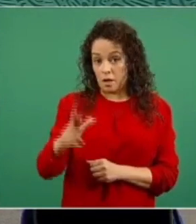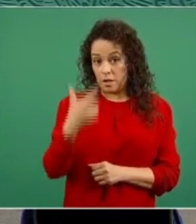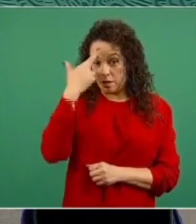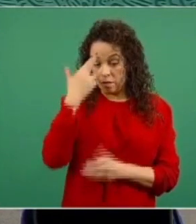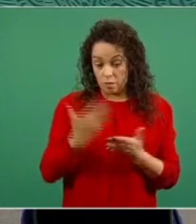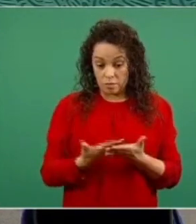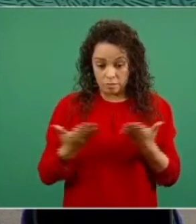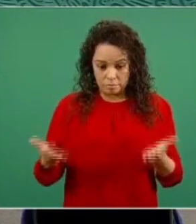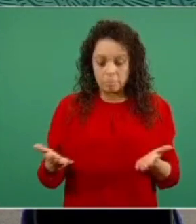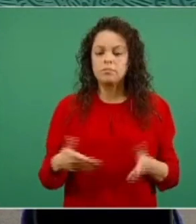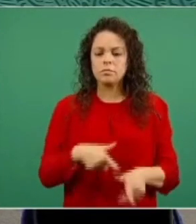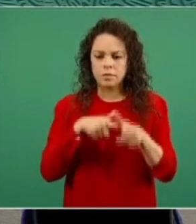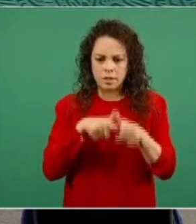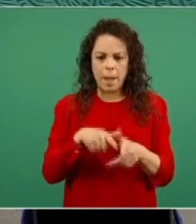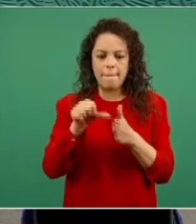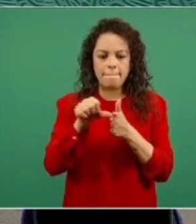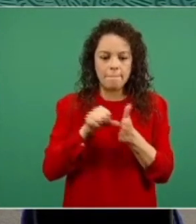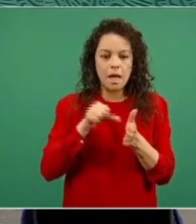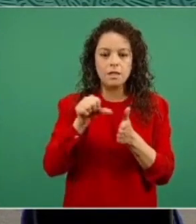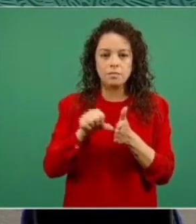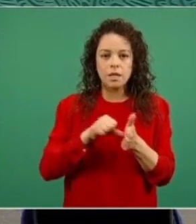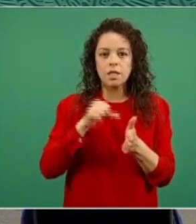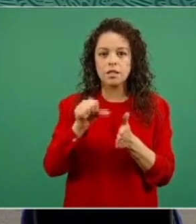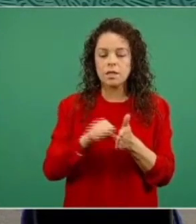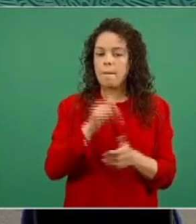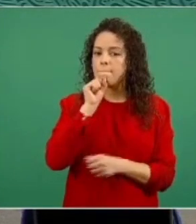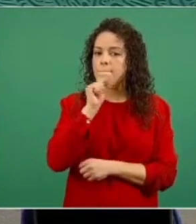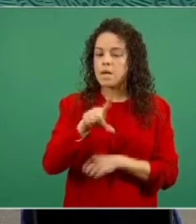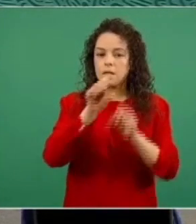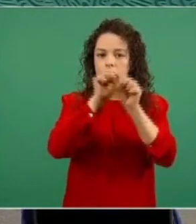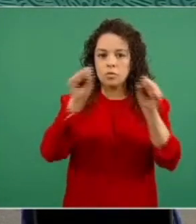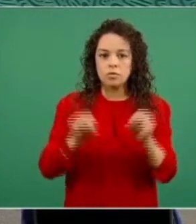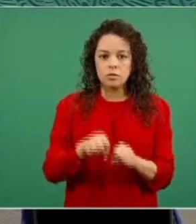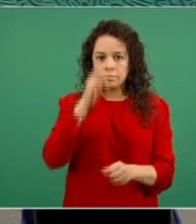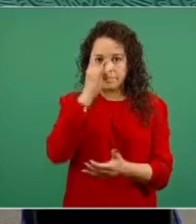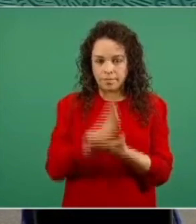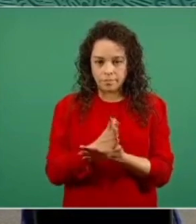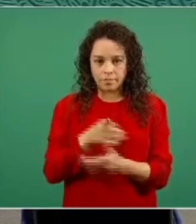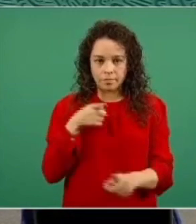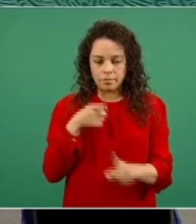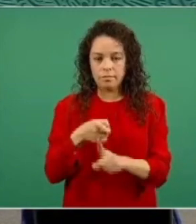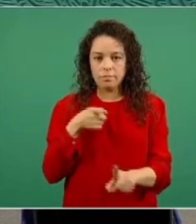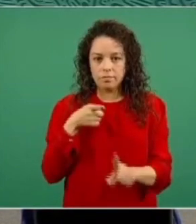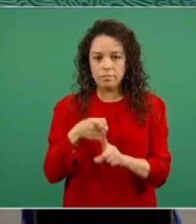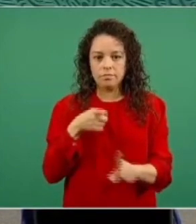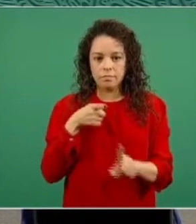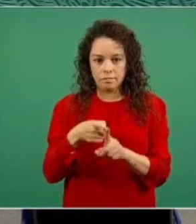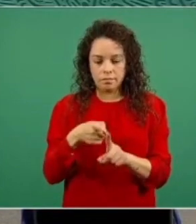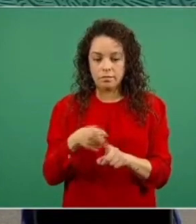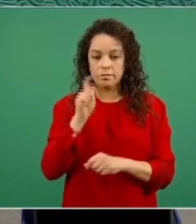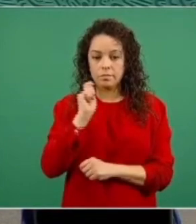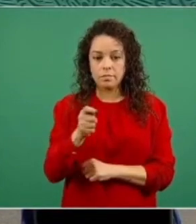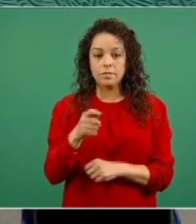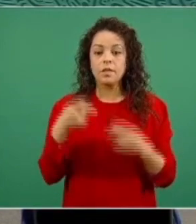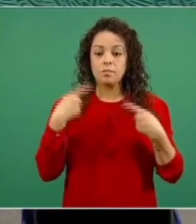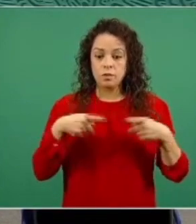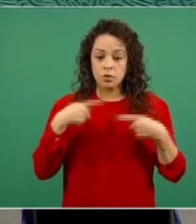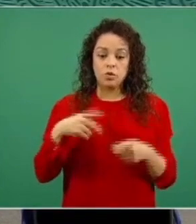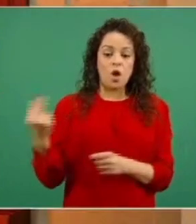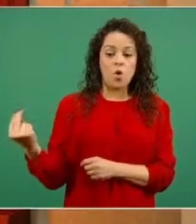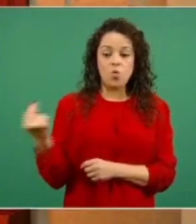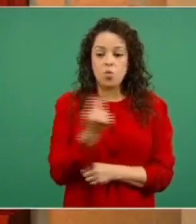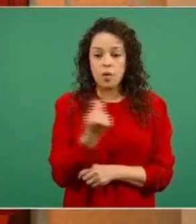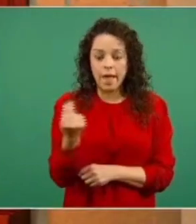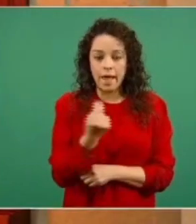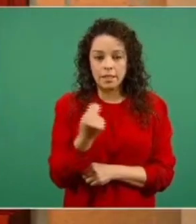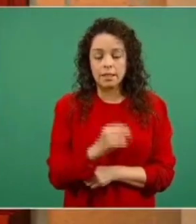ya meses trabajando como un solo sistema, con sistemas de referencia de pacientes en urgencias, en